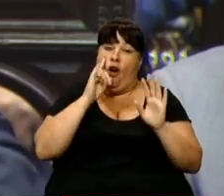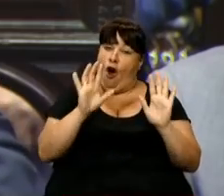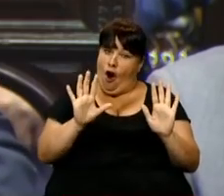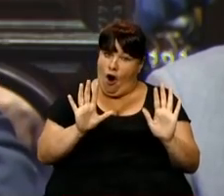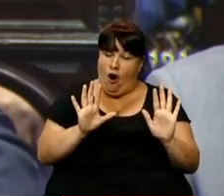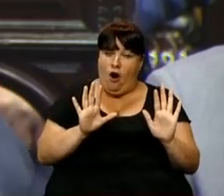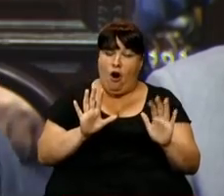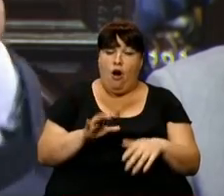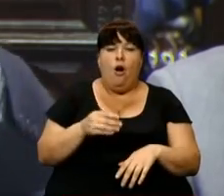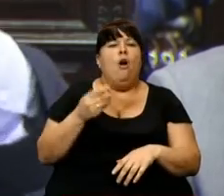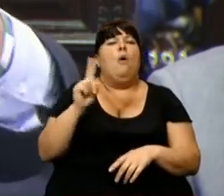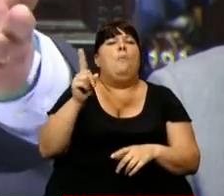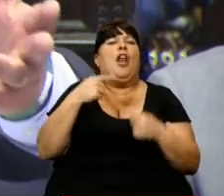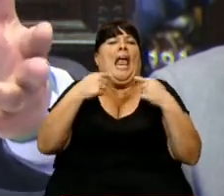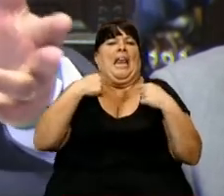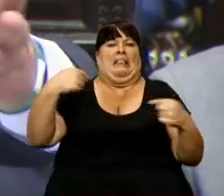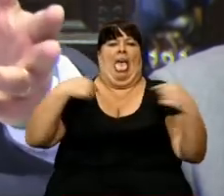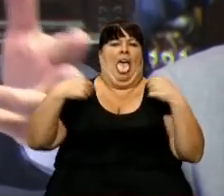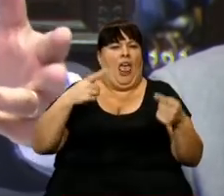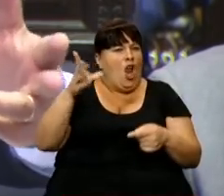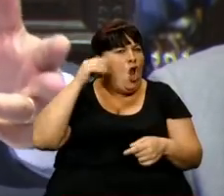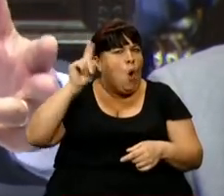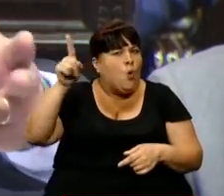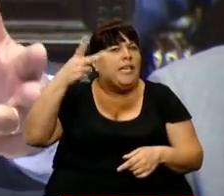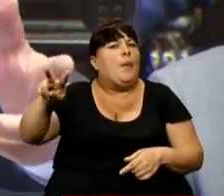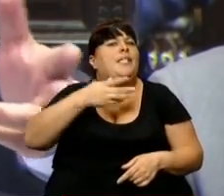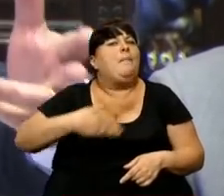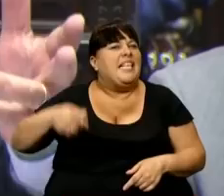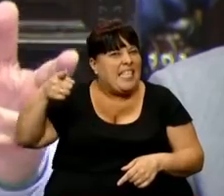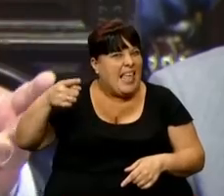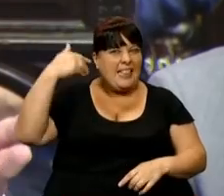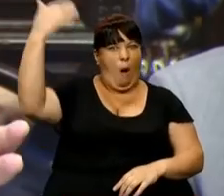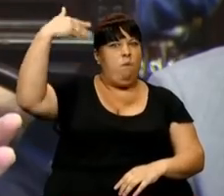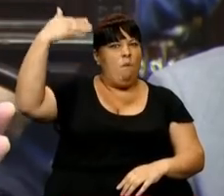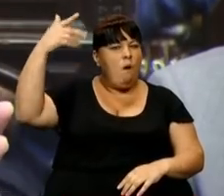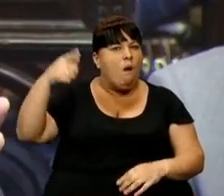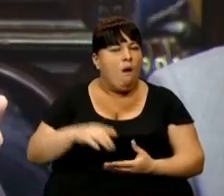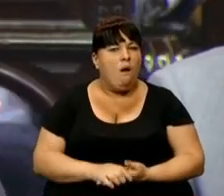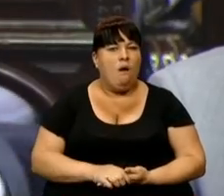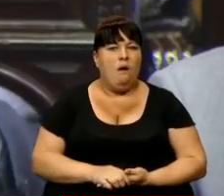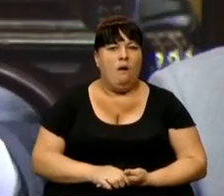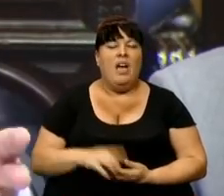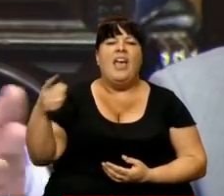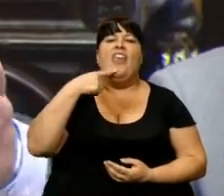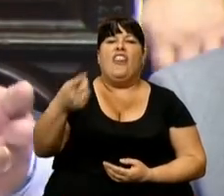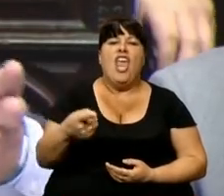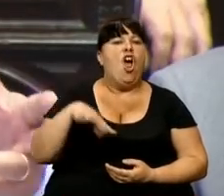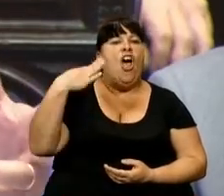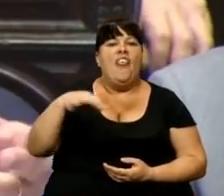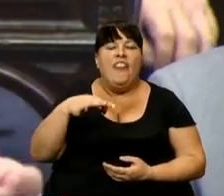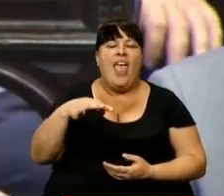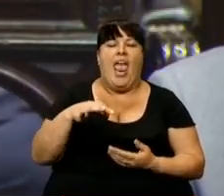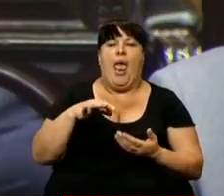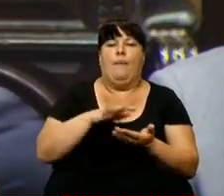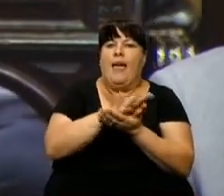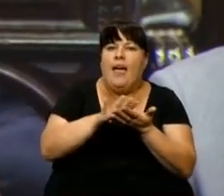cuidado, ¿por qué nos gritan a nosotros? ¿No le escucharon a la vicepresidenta en un acto decir que había que